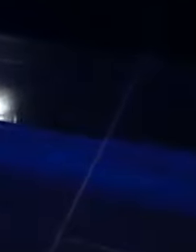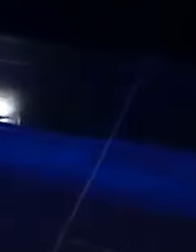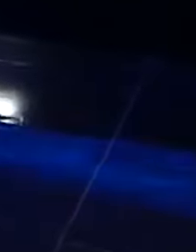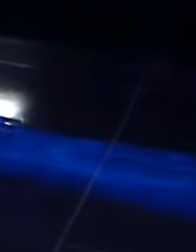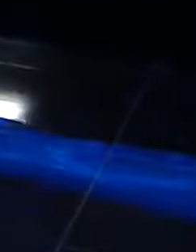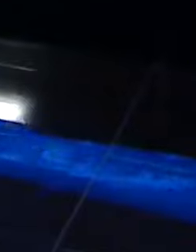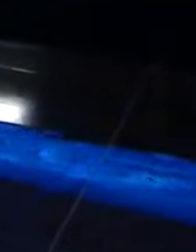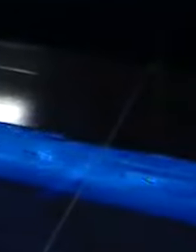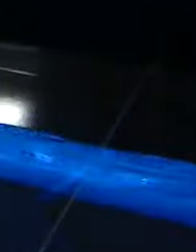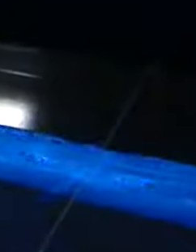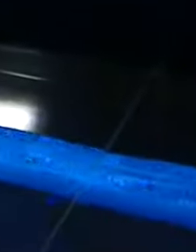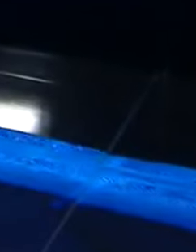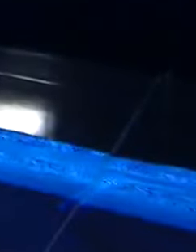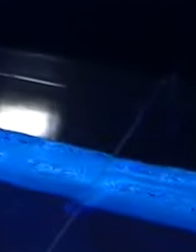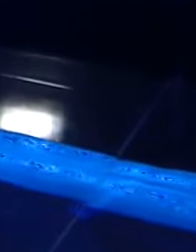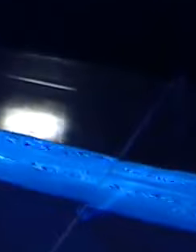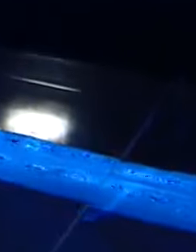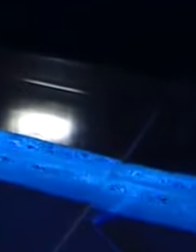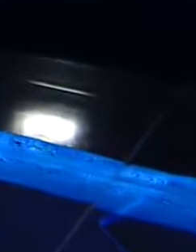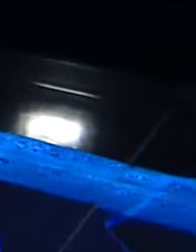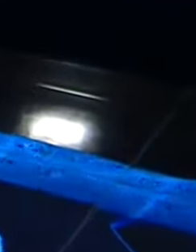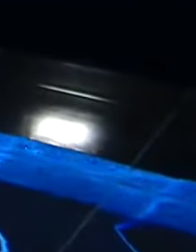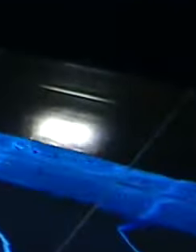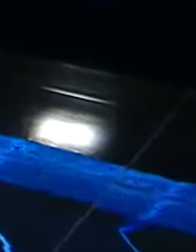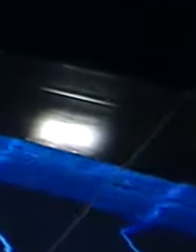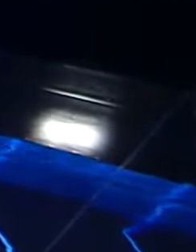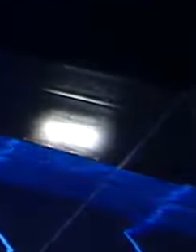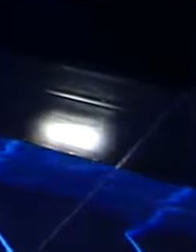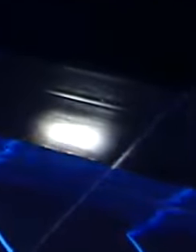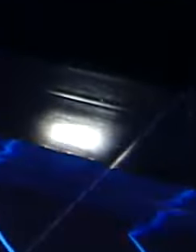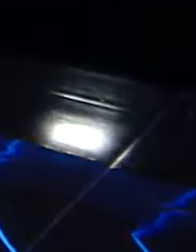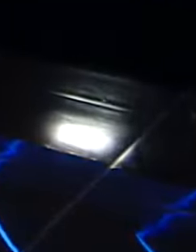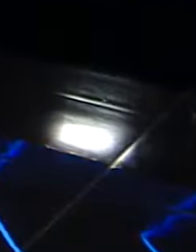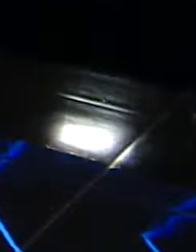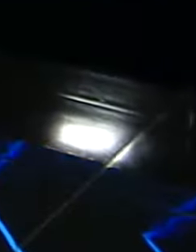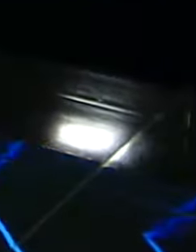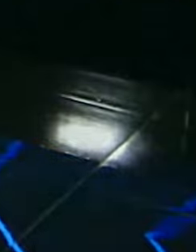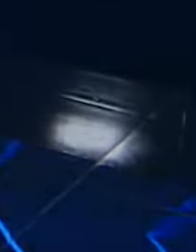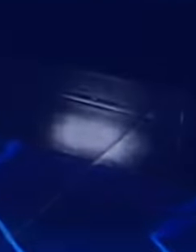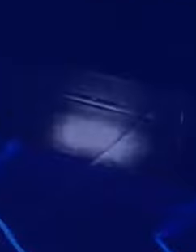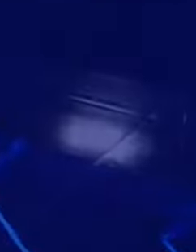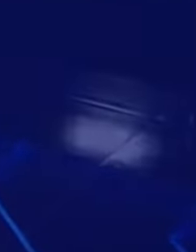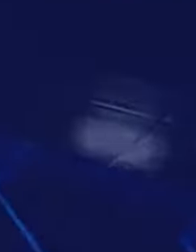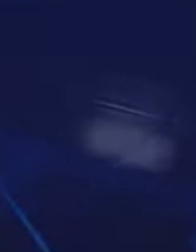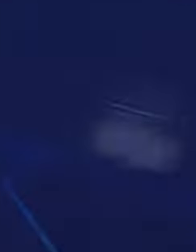sabes, pensé unas cosas feas de vos, de mí.